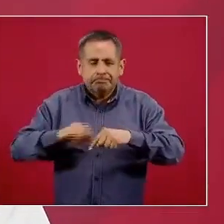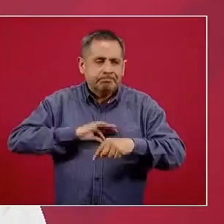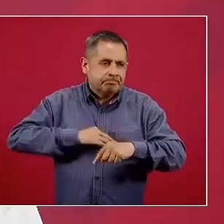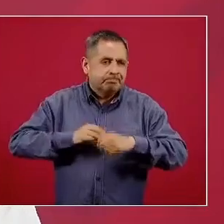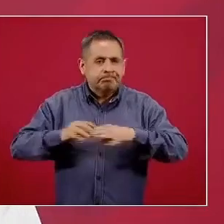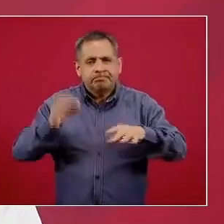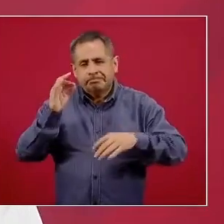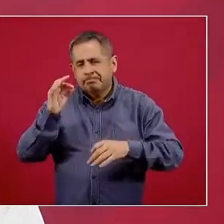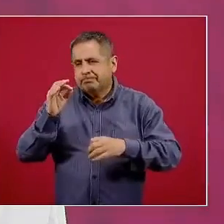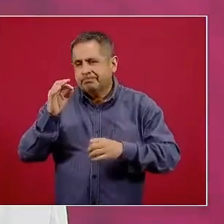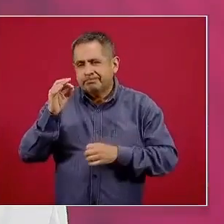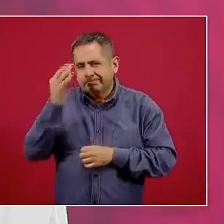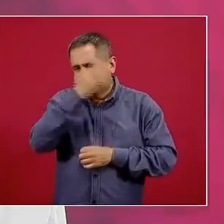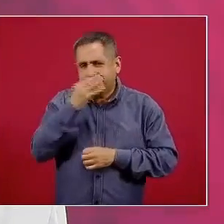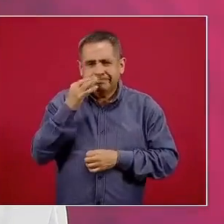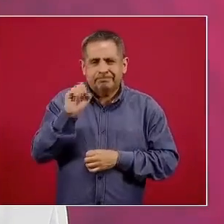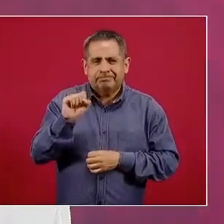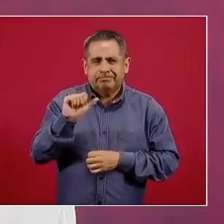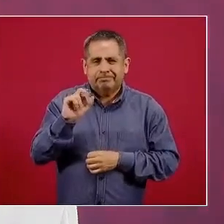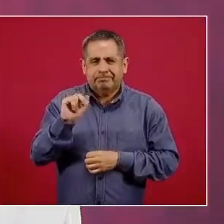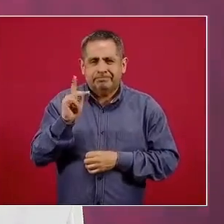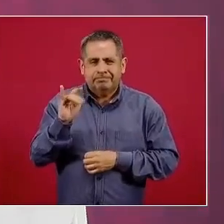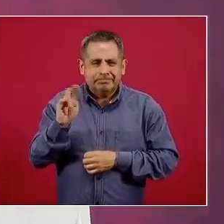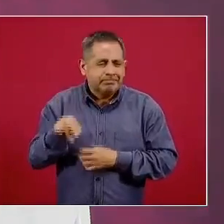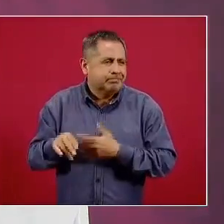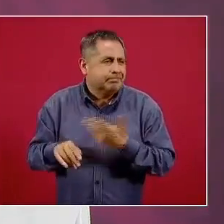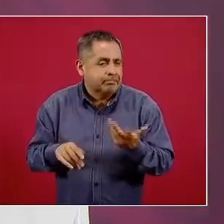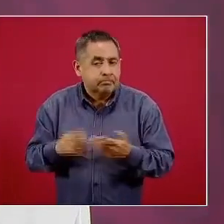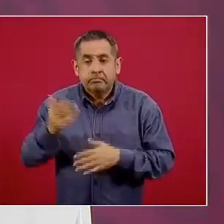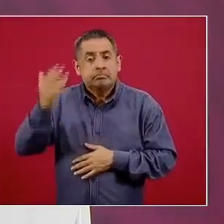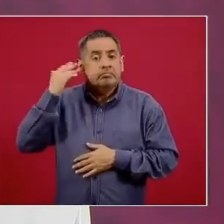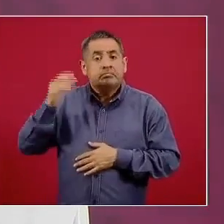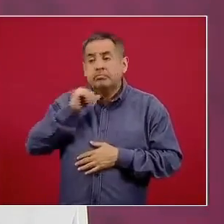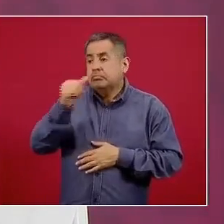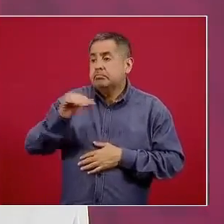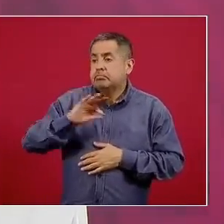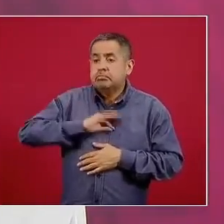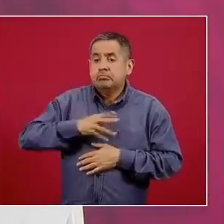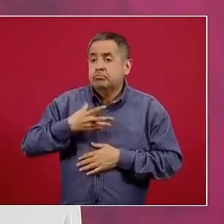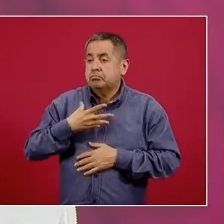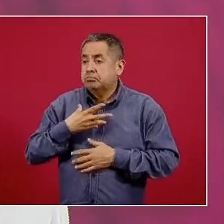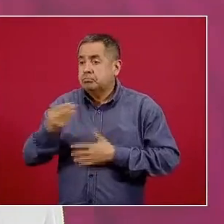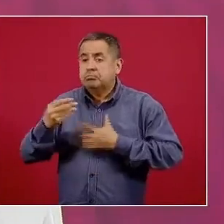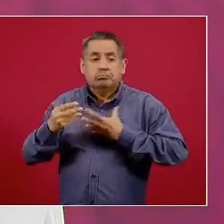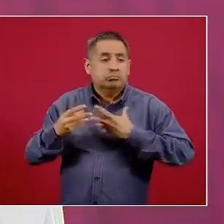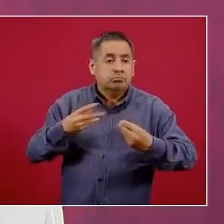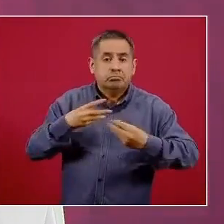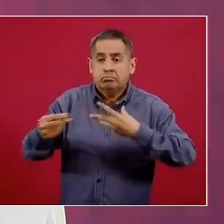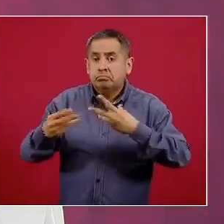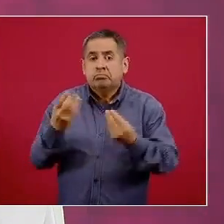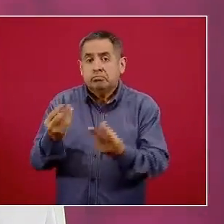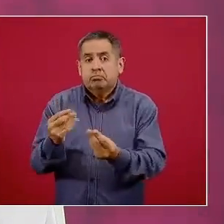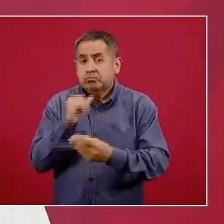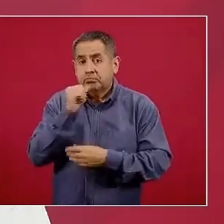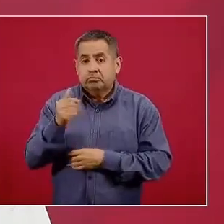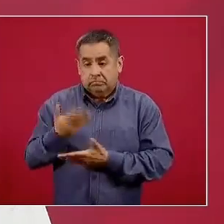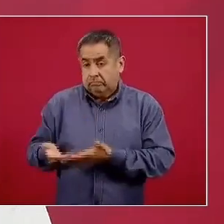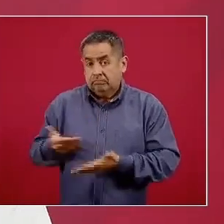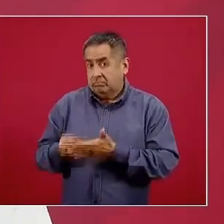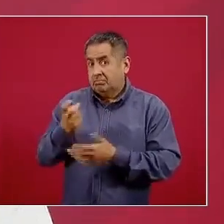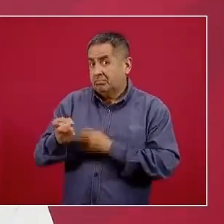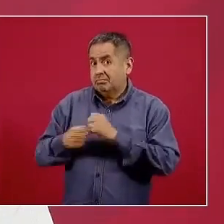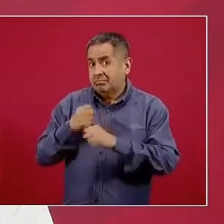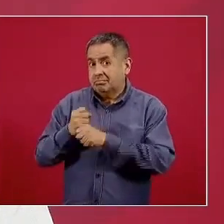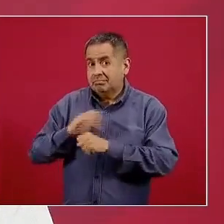sesión y lo hemos comentado muchas otras veces, pero no había ocurrido una transmisión tan intensa como ocurrió este